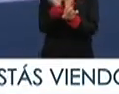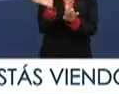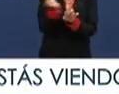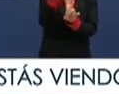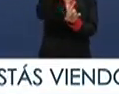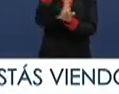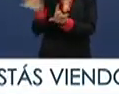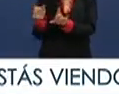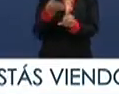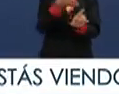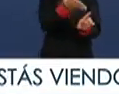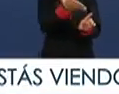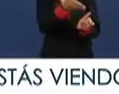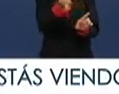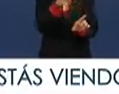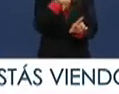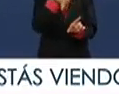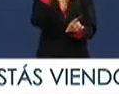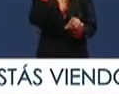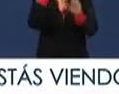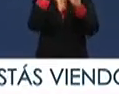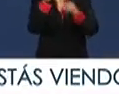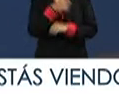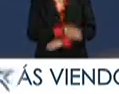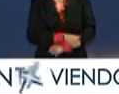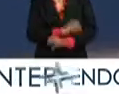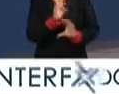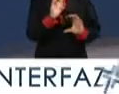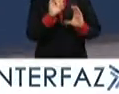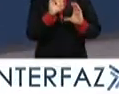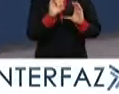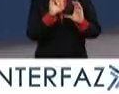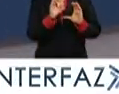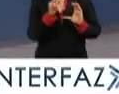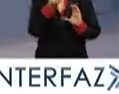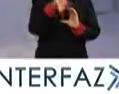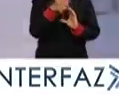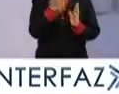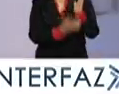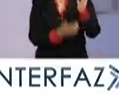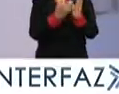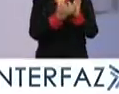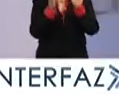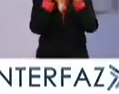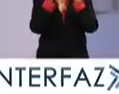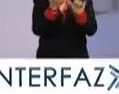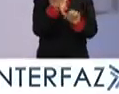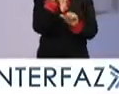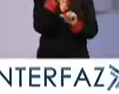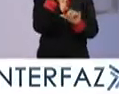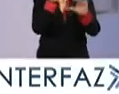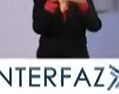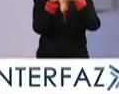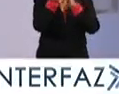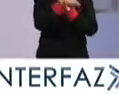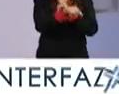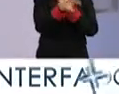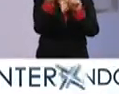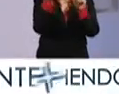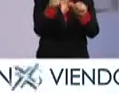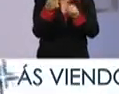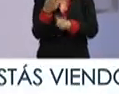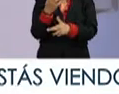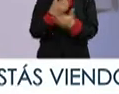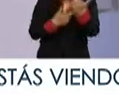todo esto nos debe llevar a la reflexión de que el gran pendiente en las escuelas de comunicación es